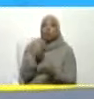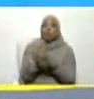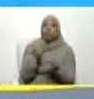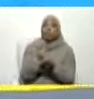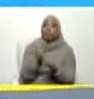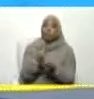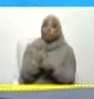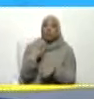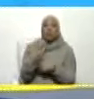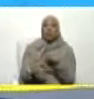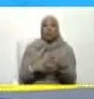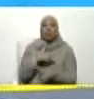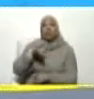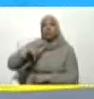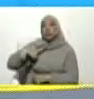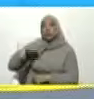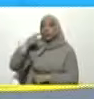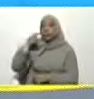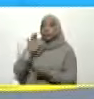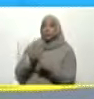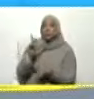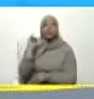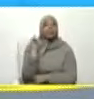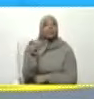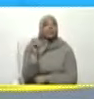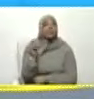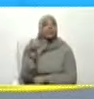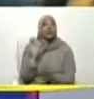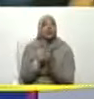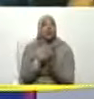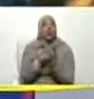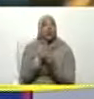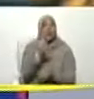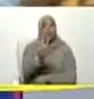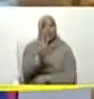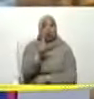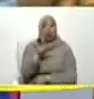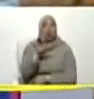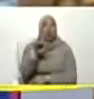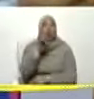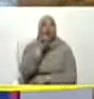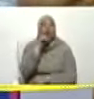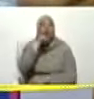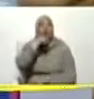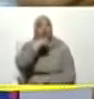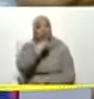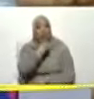al frente de esta tarea de articular las cinco generaciones.